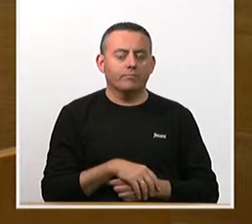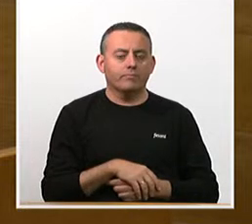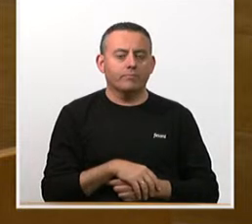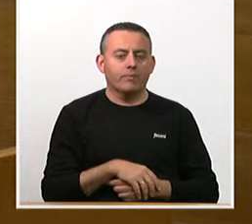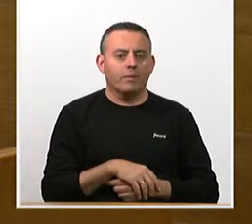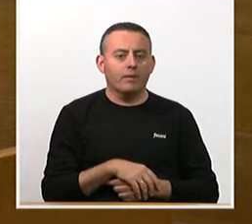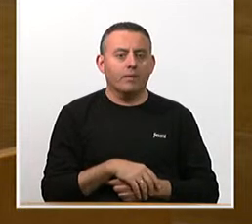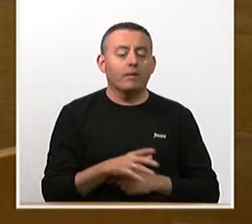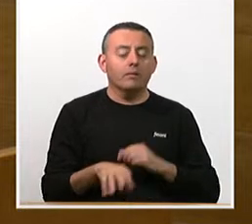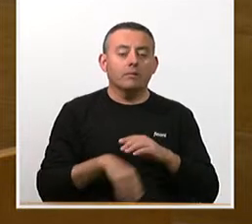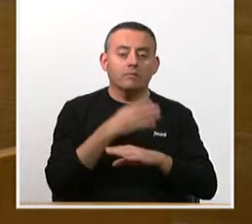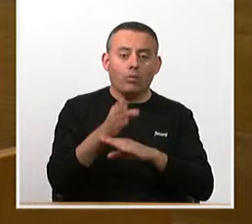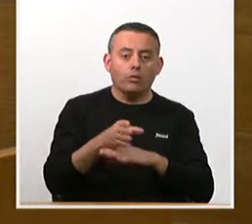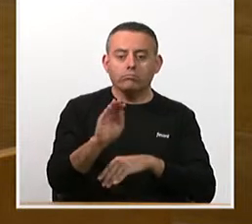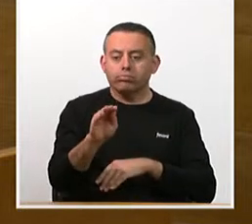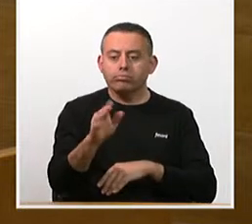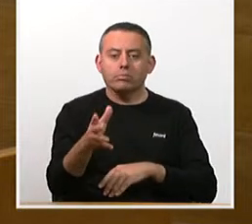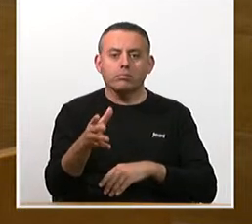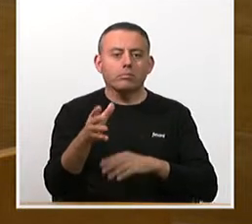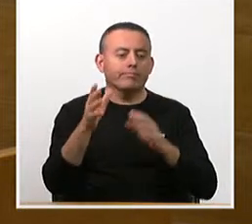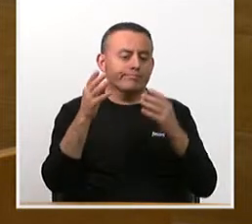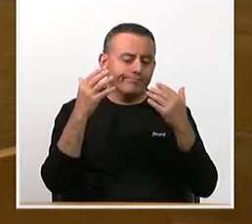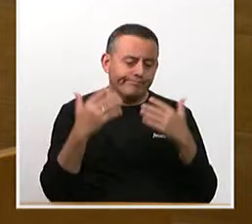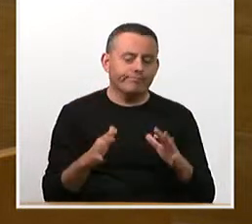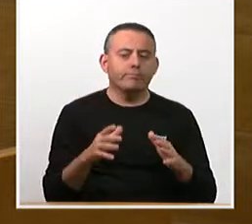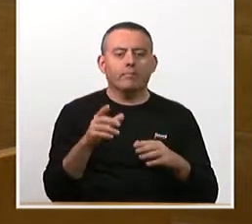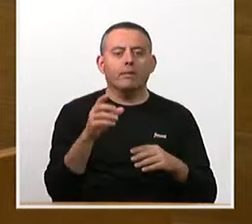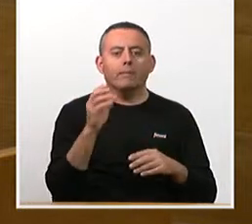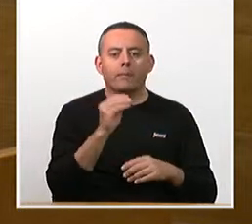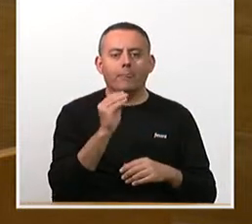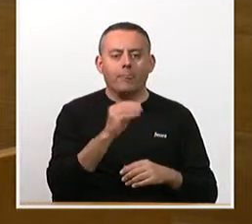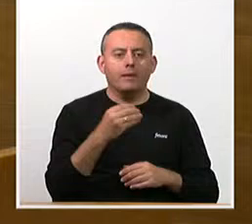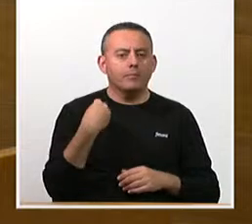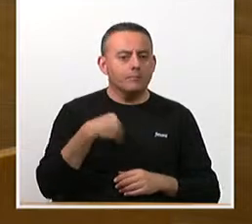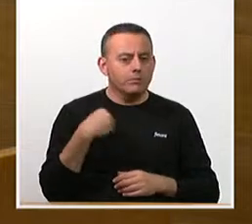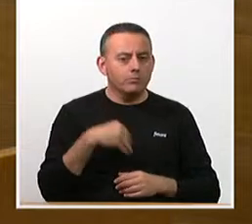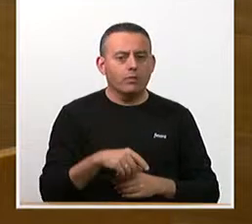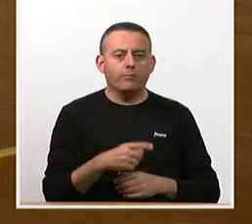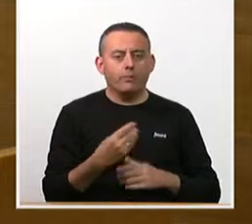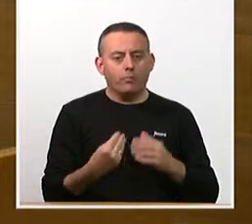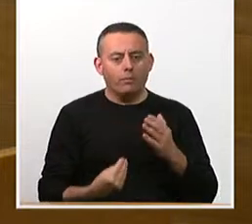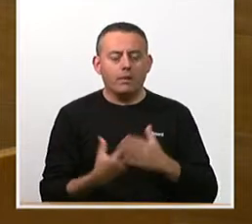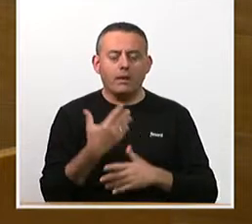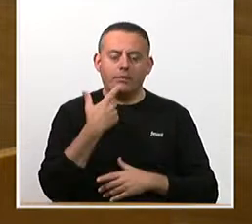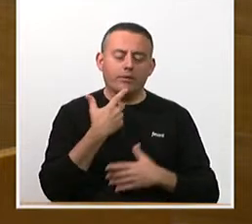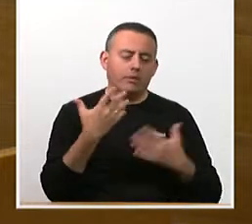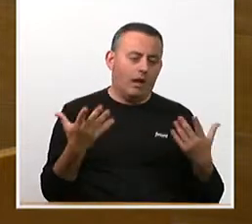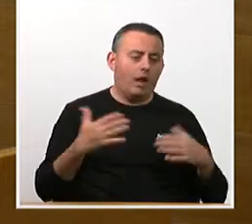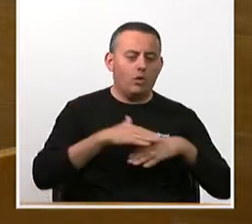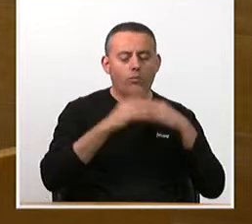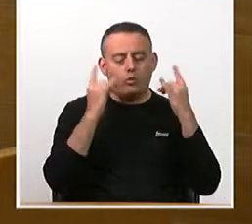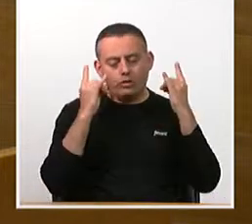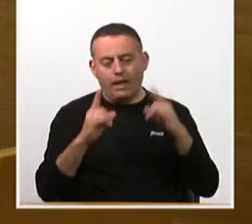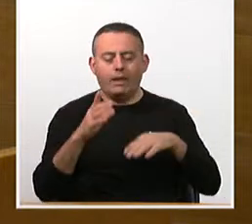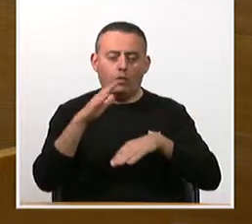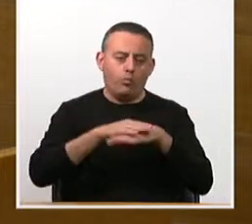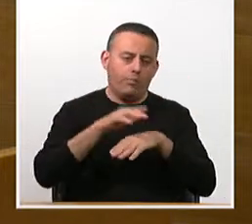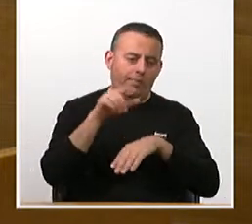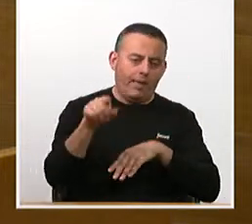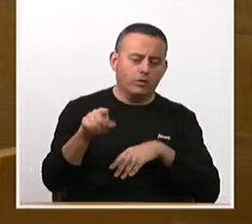Dear parar elía yul del que que conru